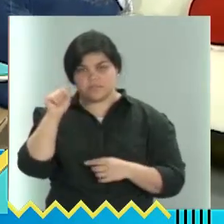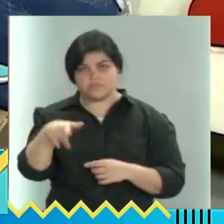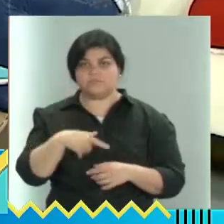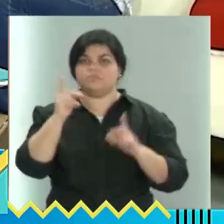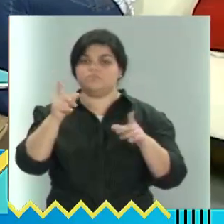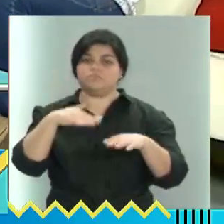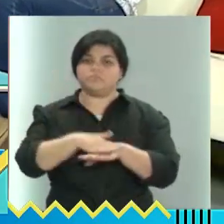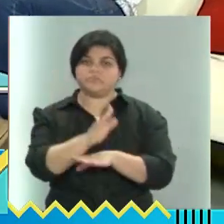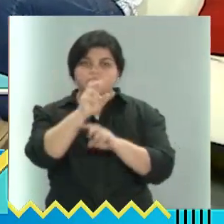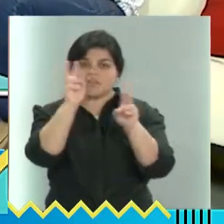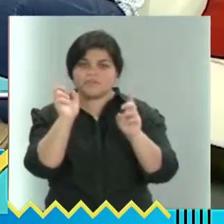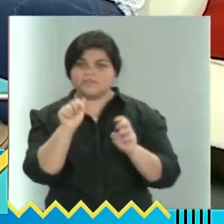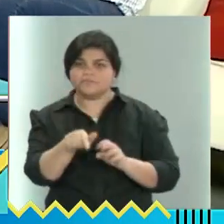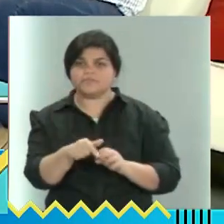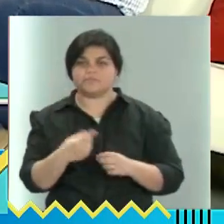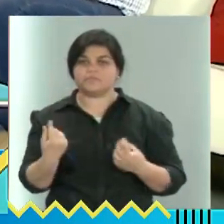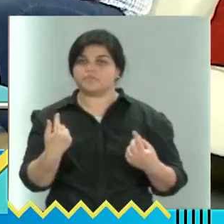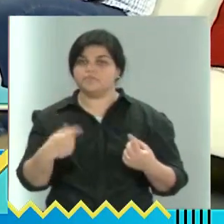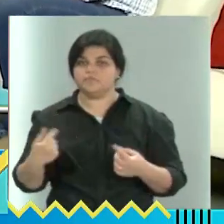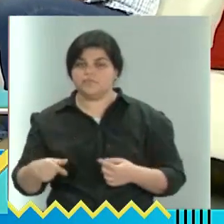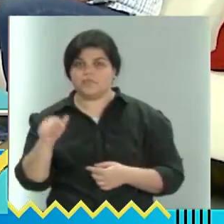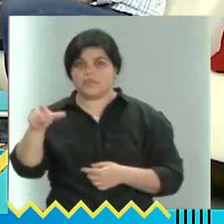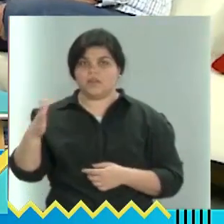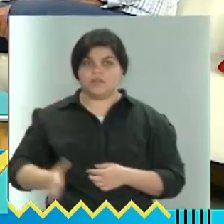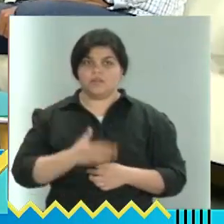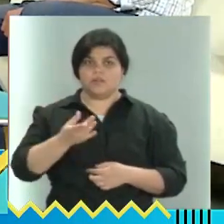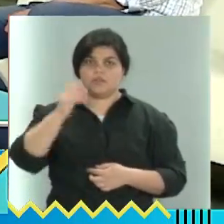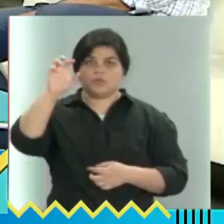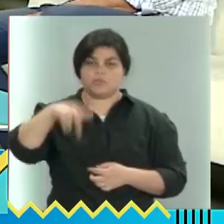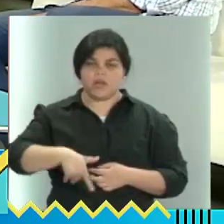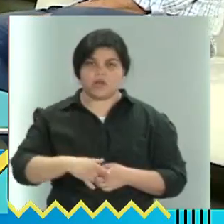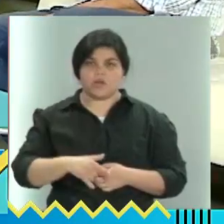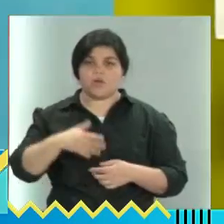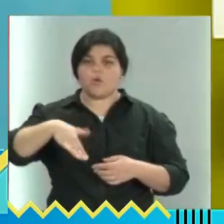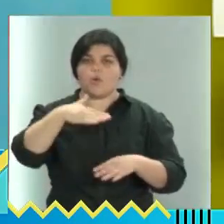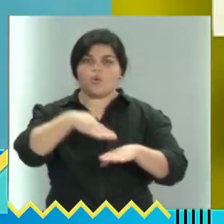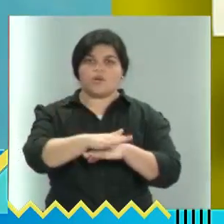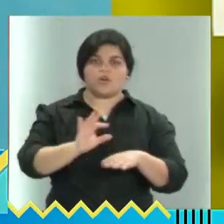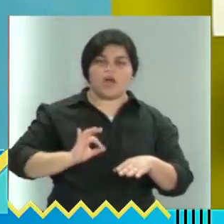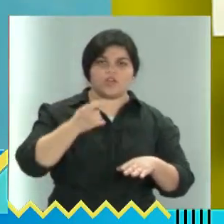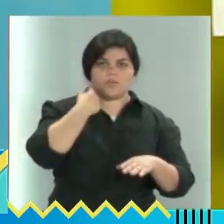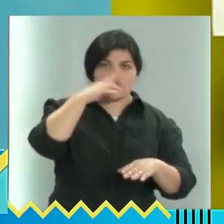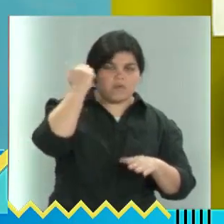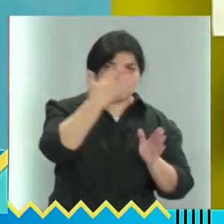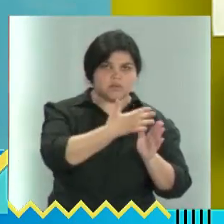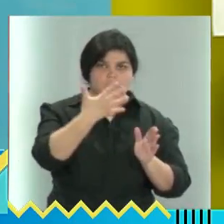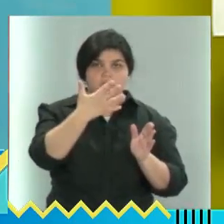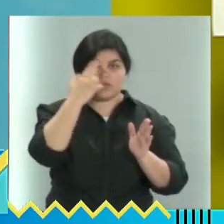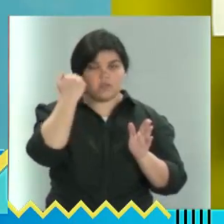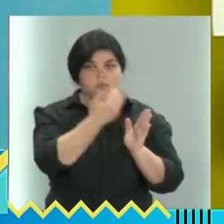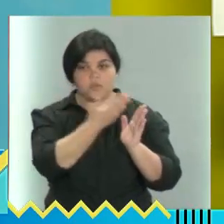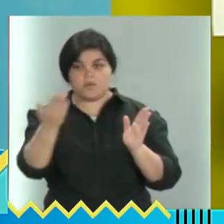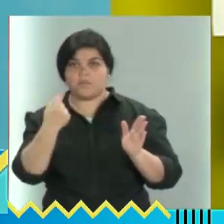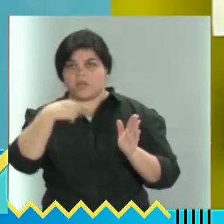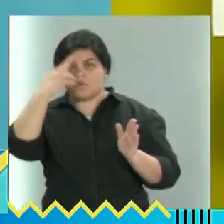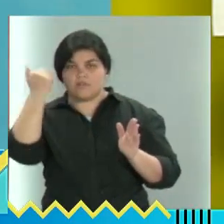importante traerlo en relación a que él fue director de la Oficina de Planeamiento Urbano de la Ciudad de Mendoza entre 1959 y